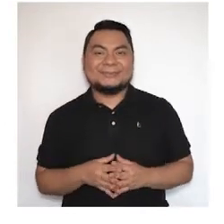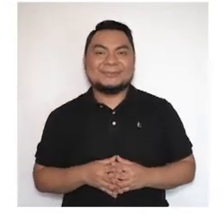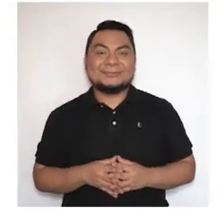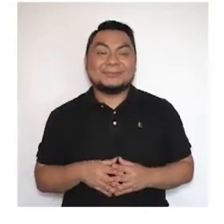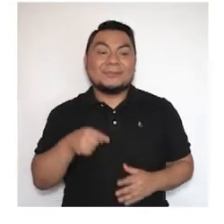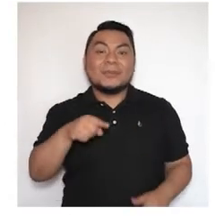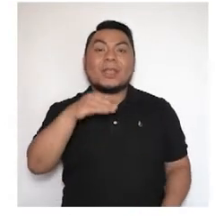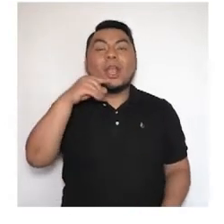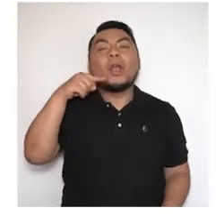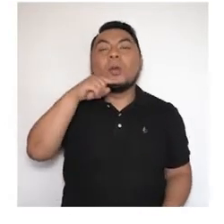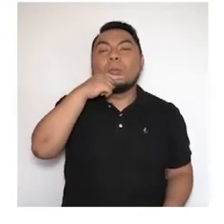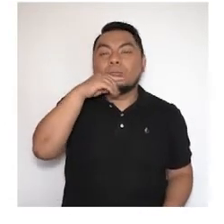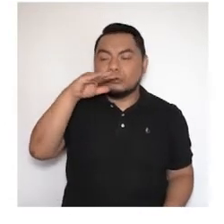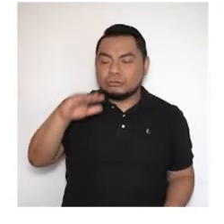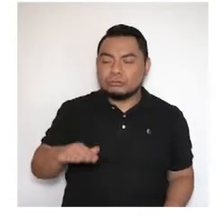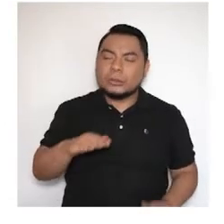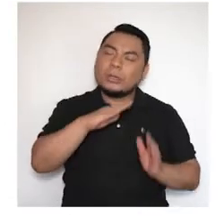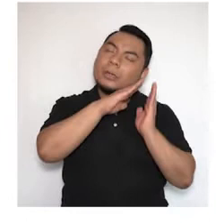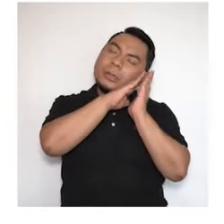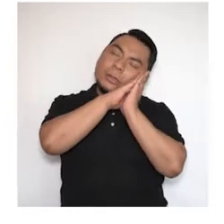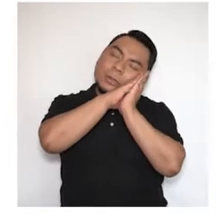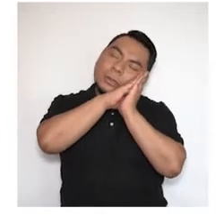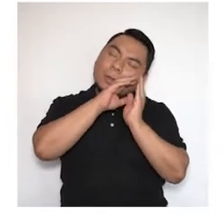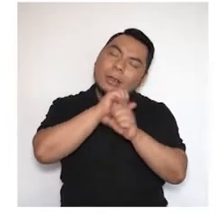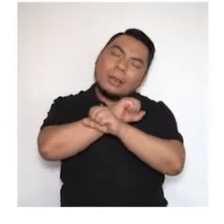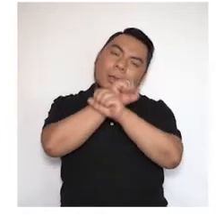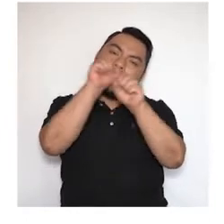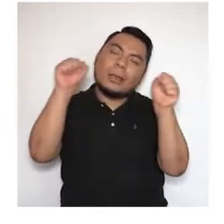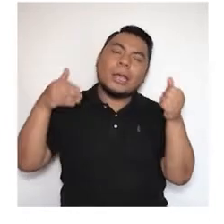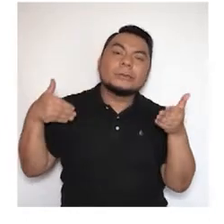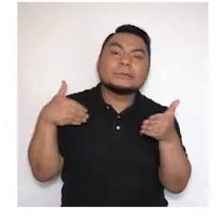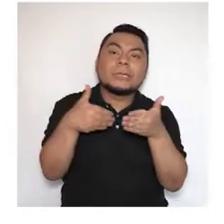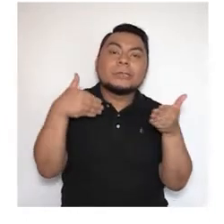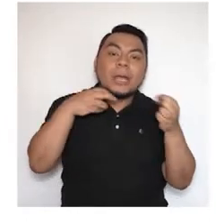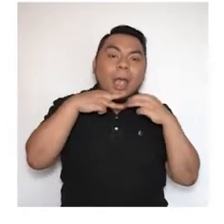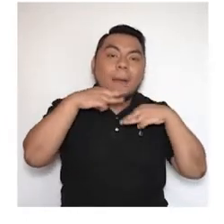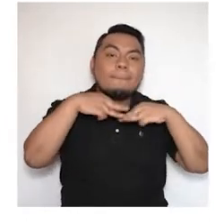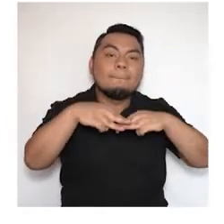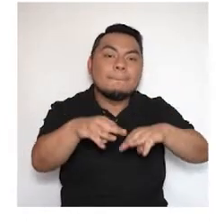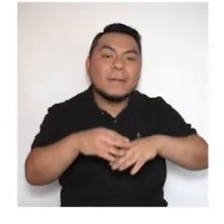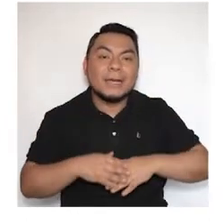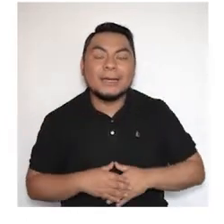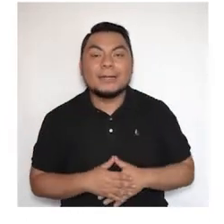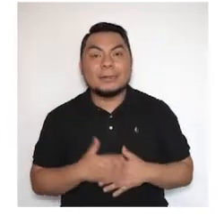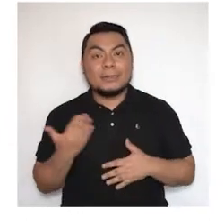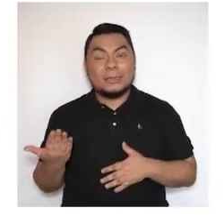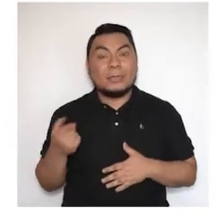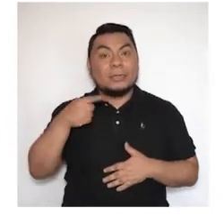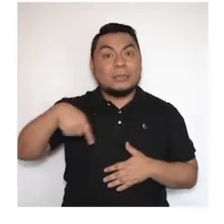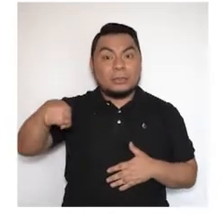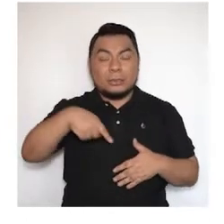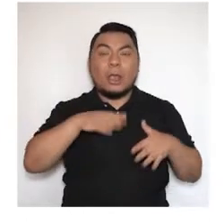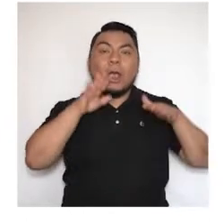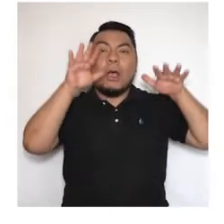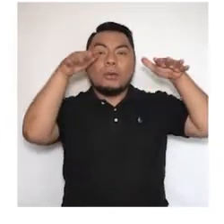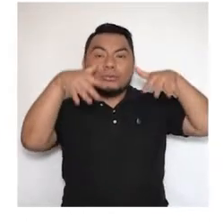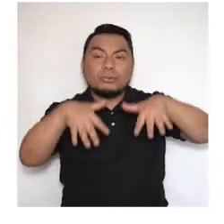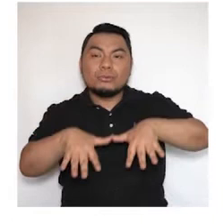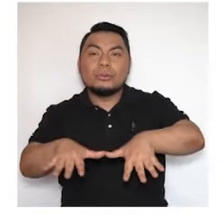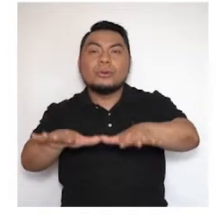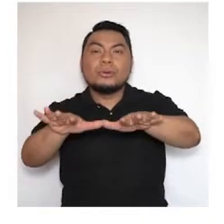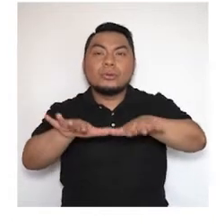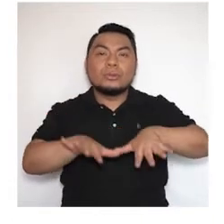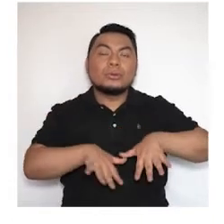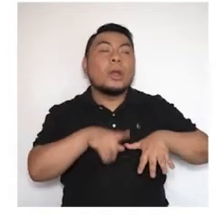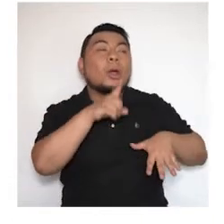La niña linda se quedó dormida una mañanita muy cerca del mar. Cállense las olas, dejen de